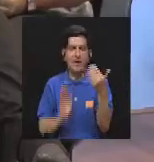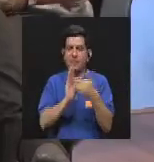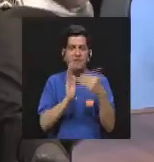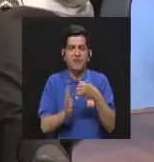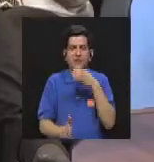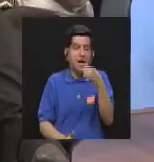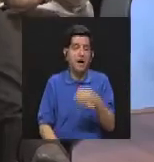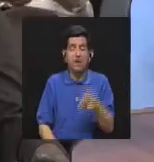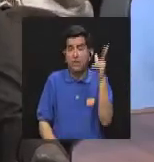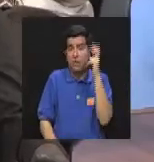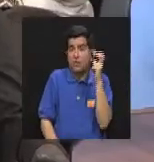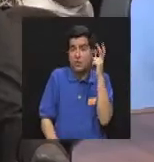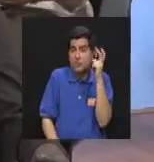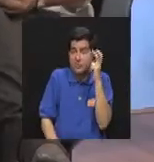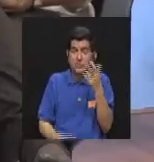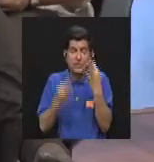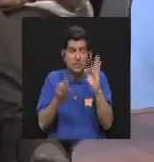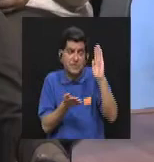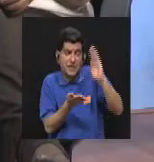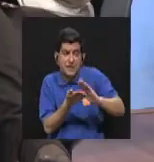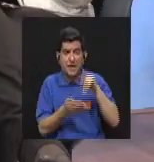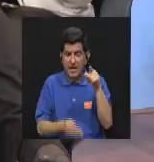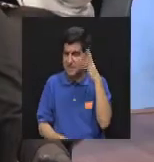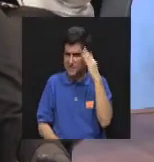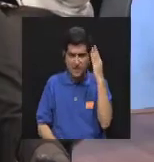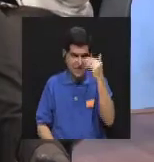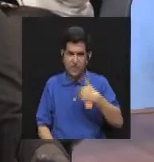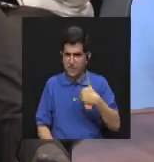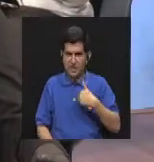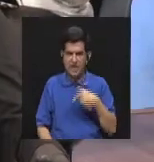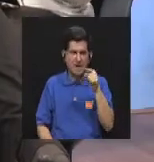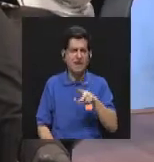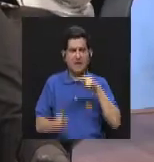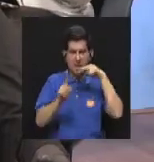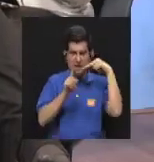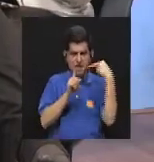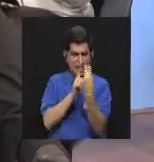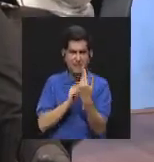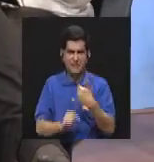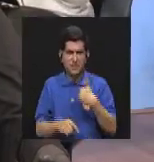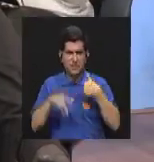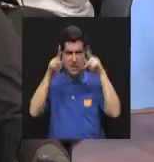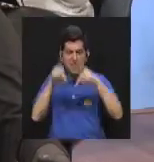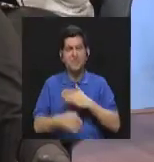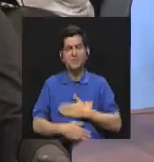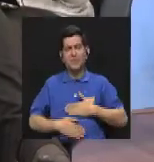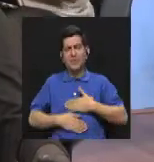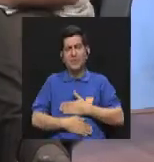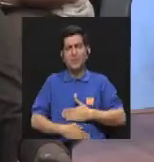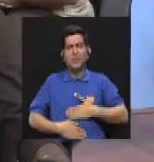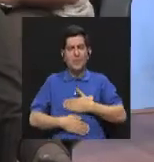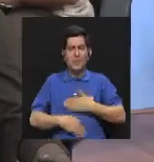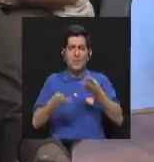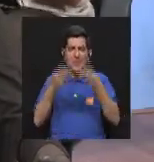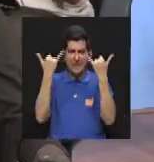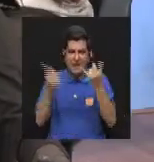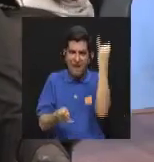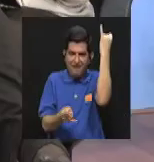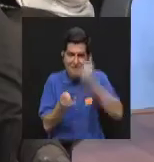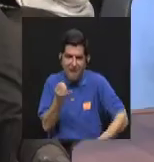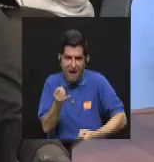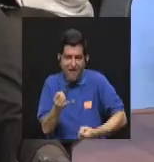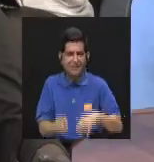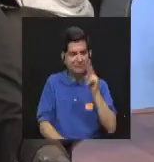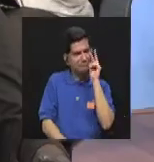los ruidos, tratar de callar las cosas. Ella no vivió eso y entonces le da esta visión que tenemos quienes disfrutamos del material una vez terminado, y